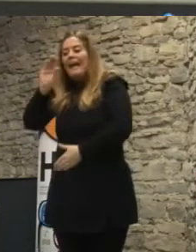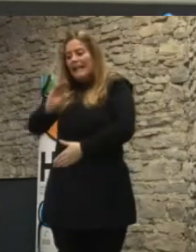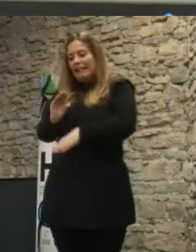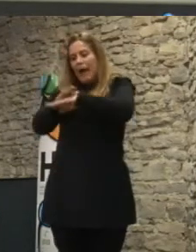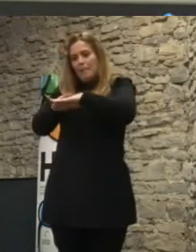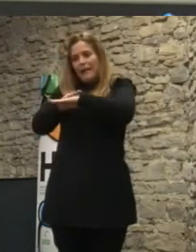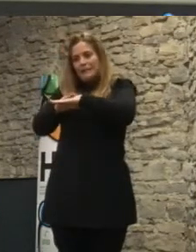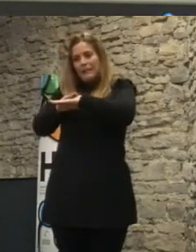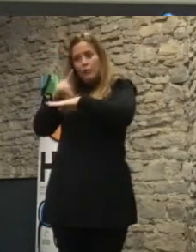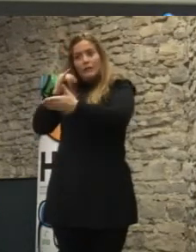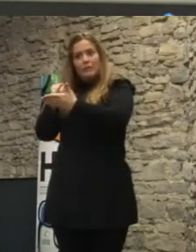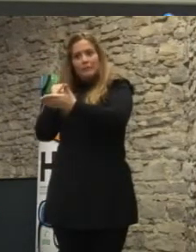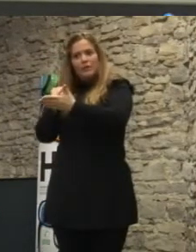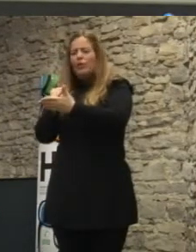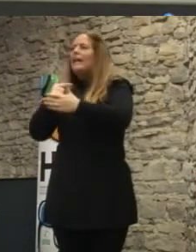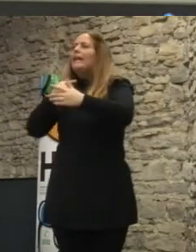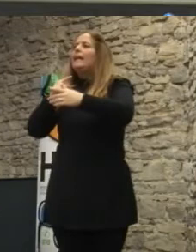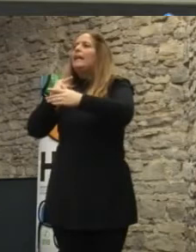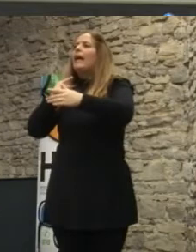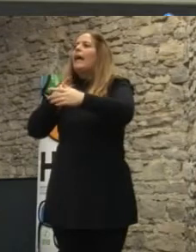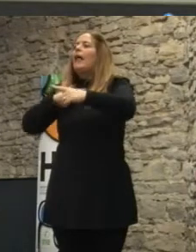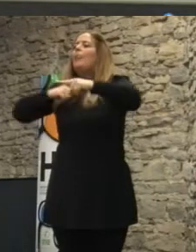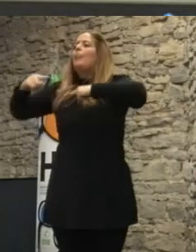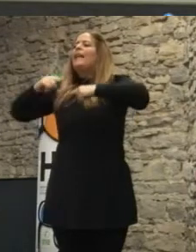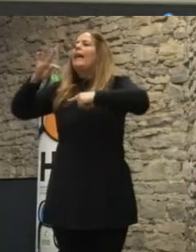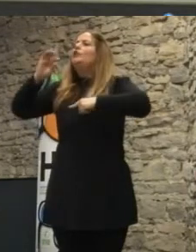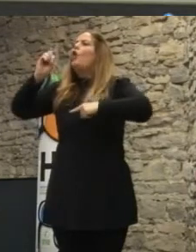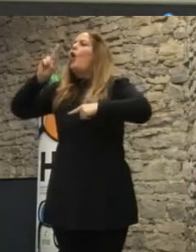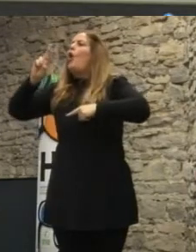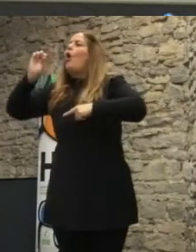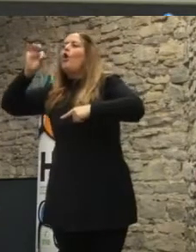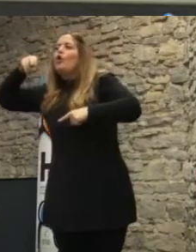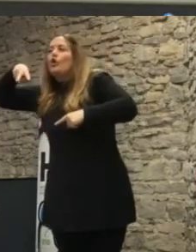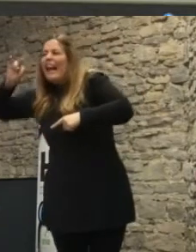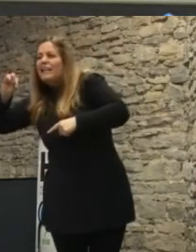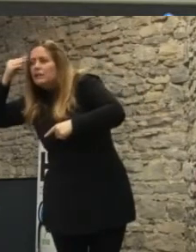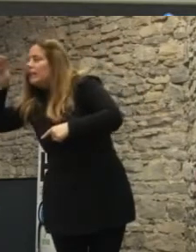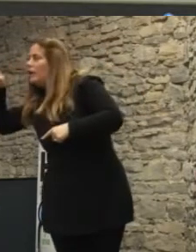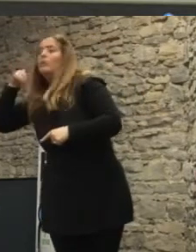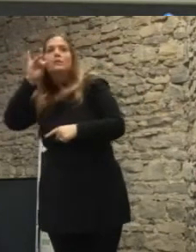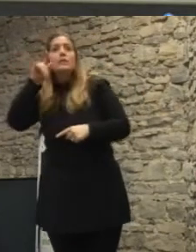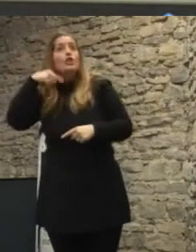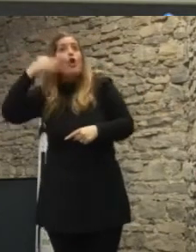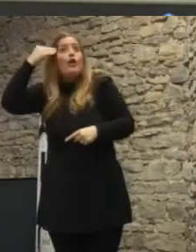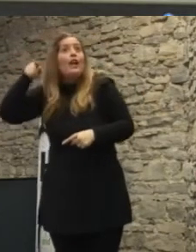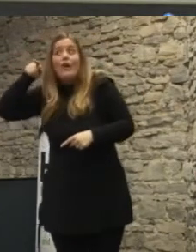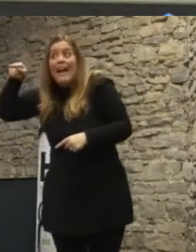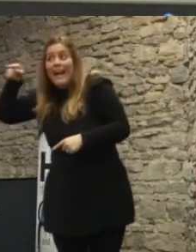está dirigido por Torrents, un especialista que he visto por ahí. Yo creo que eso es clave para